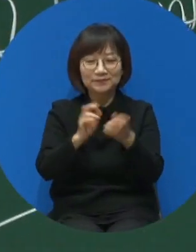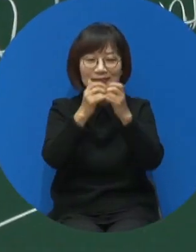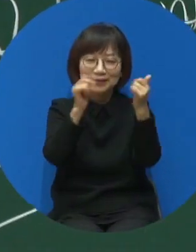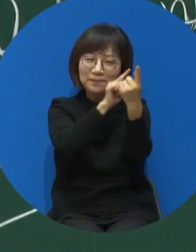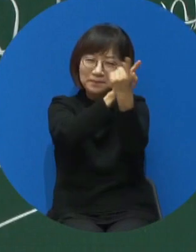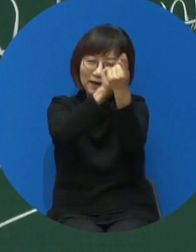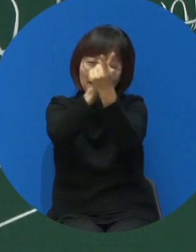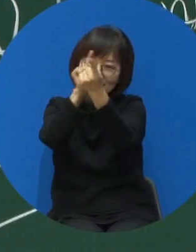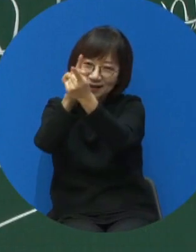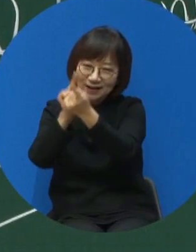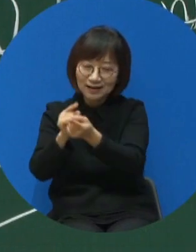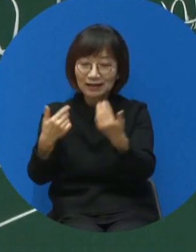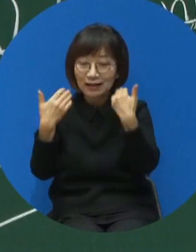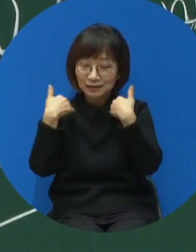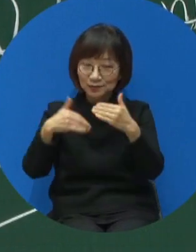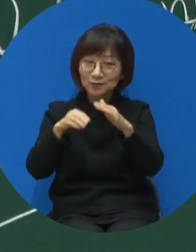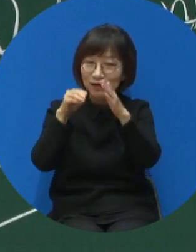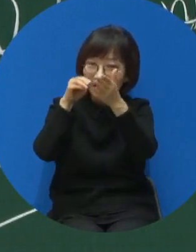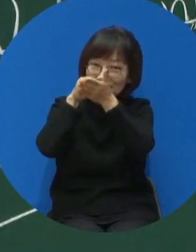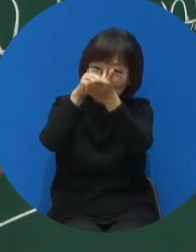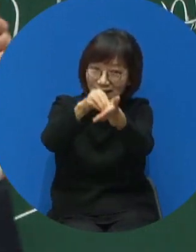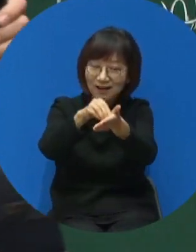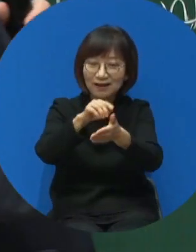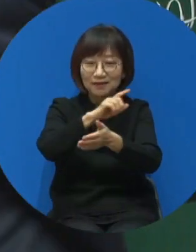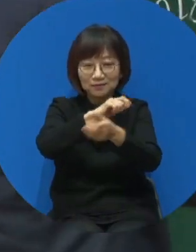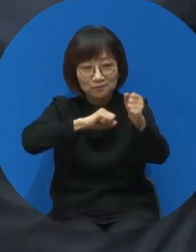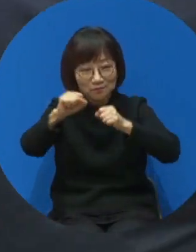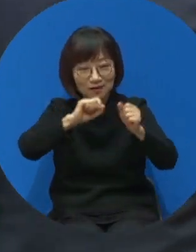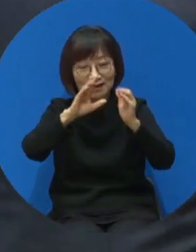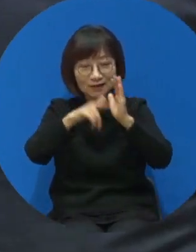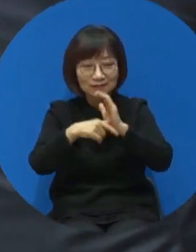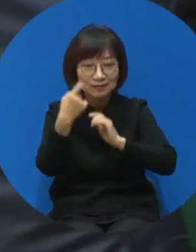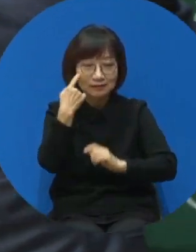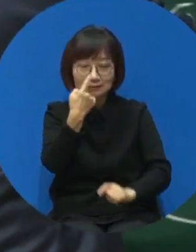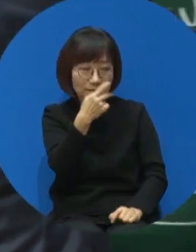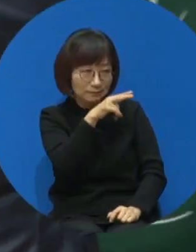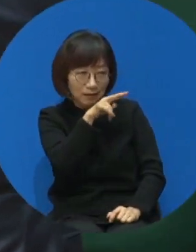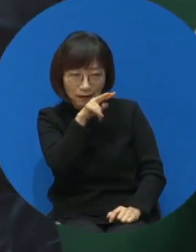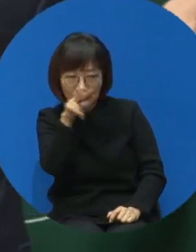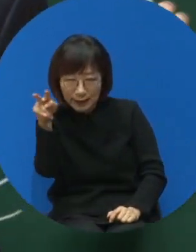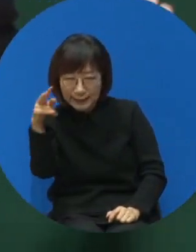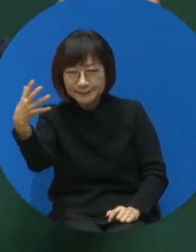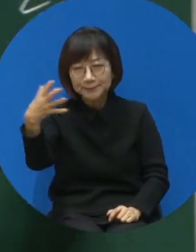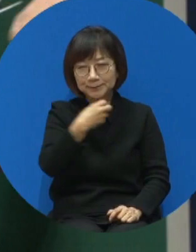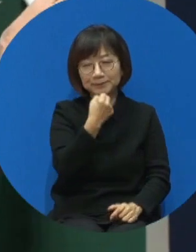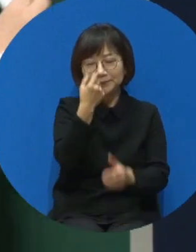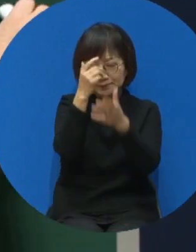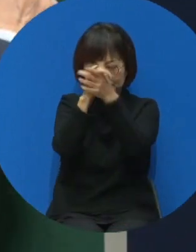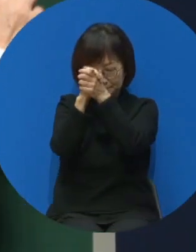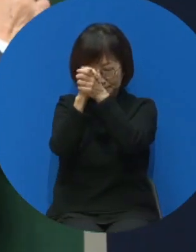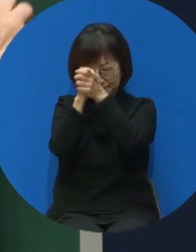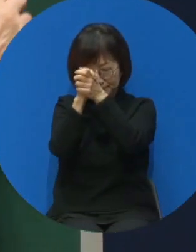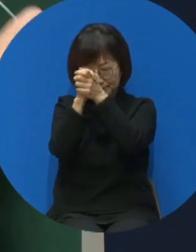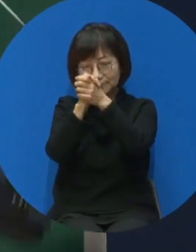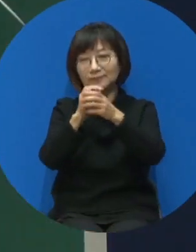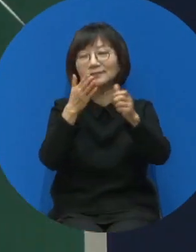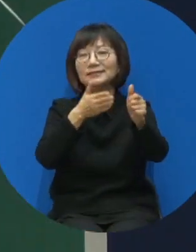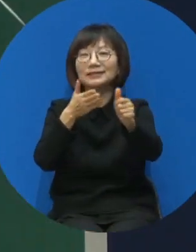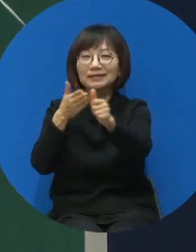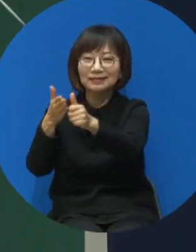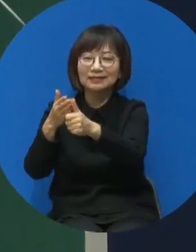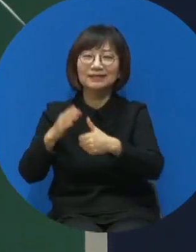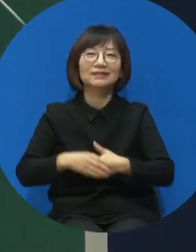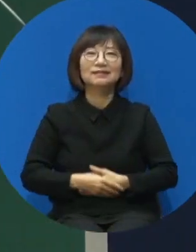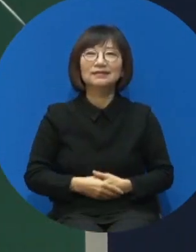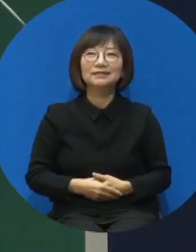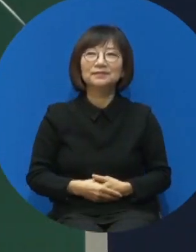don alternan pongan que todas lo cuando se encuentren con las personas vayan a la escuela vayan al trabajo tienen que con lo que